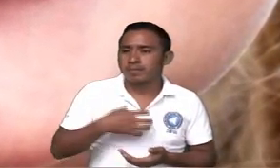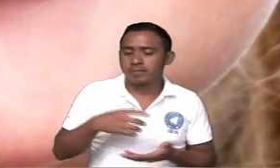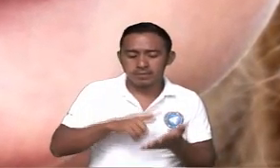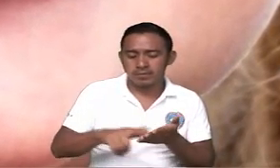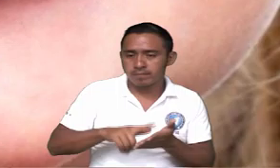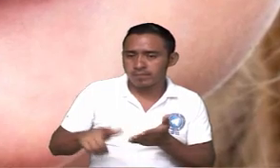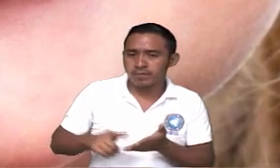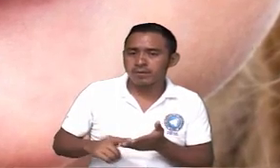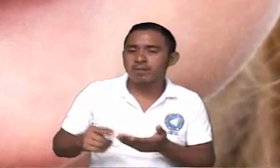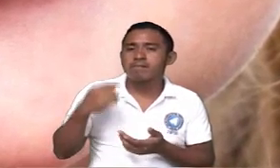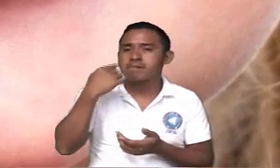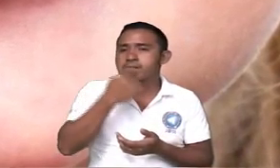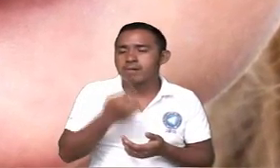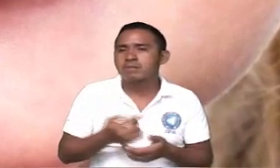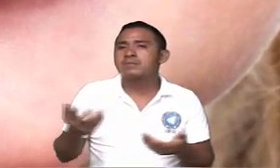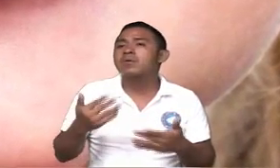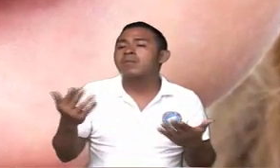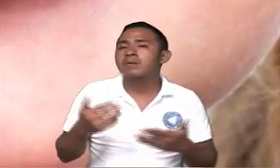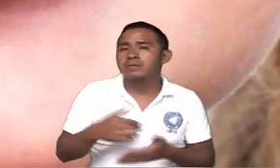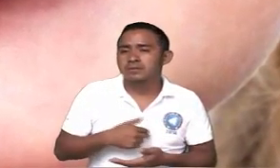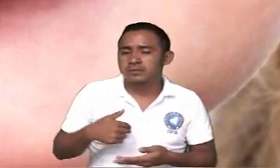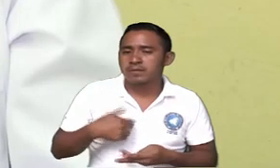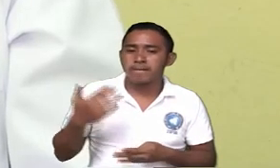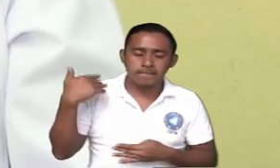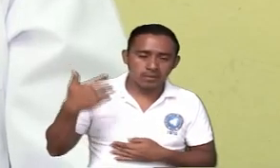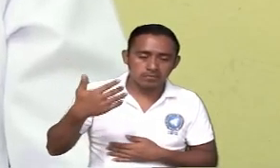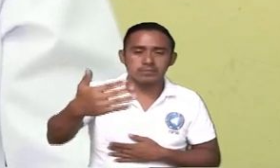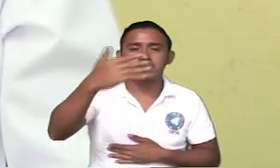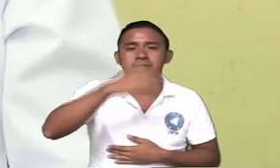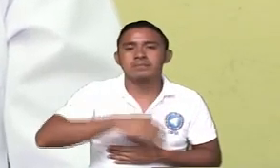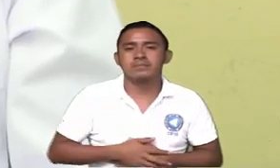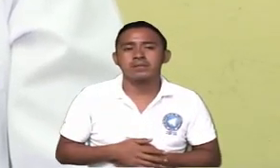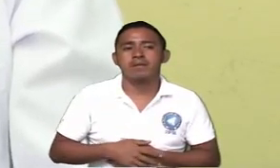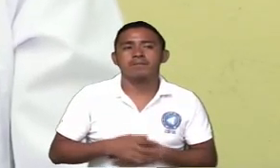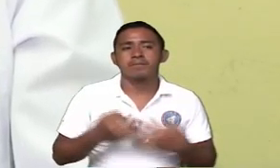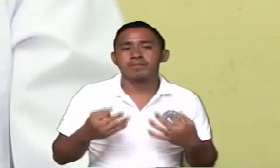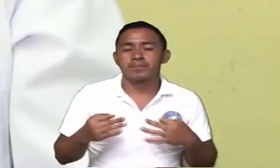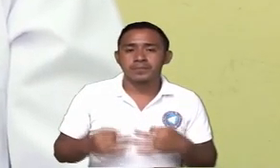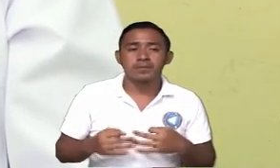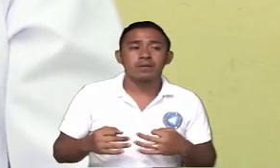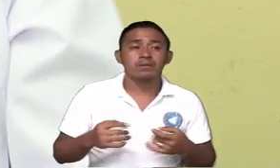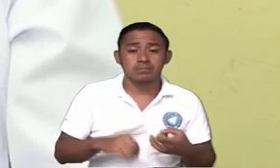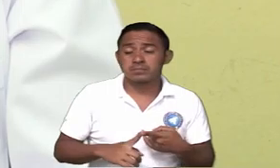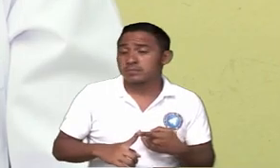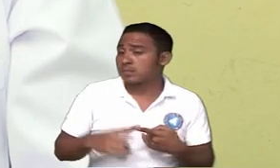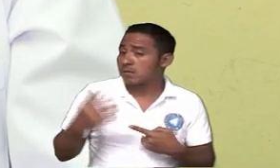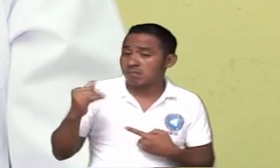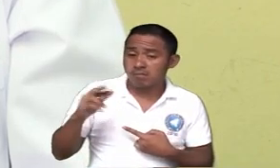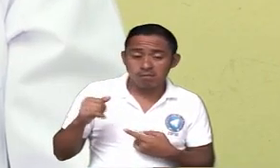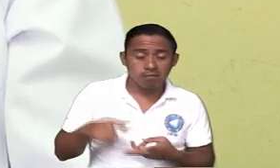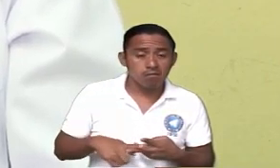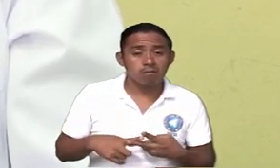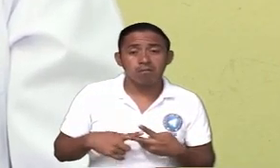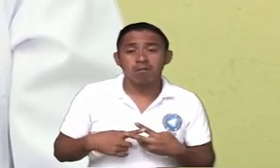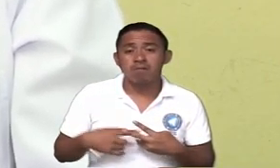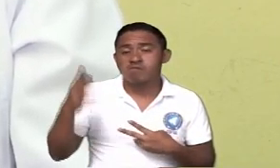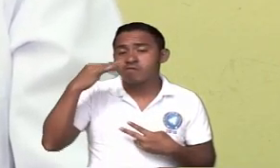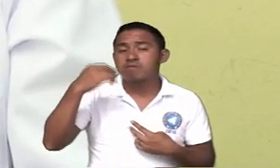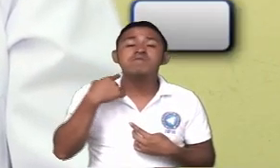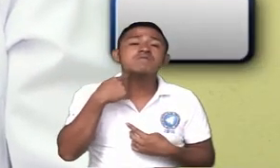bucal, sino pensar en que va más allá de eso, va más allá de tener caries, va más allá de tener